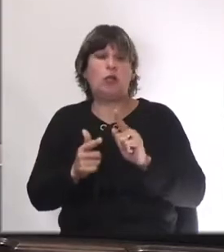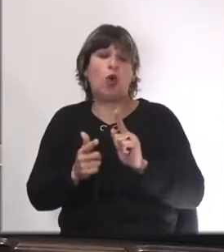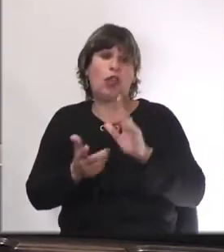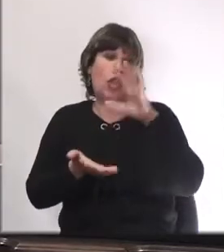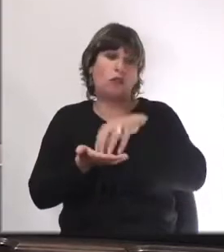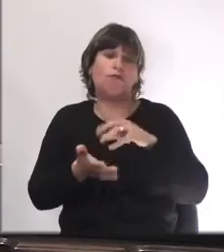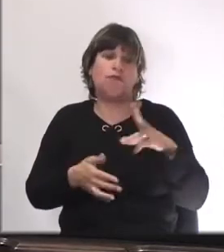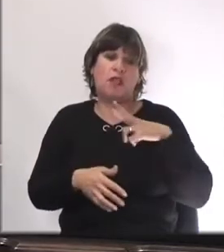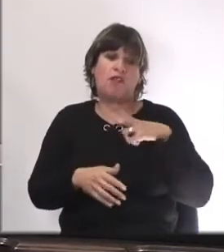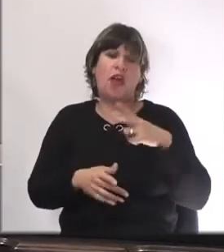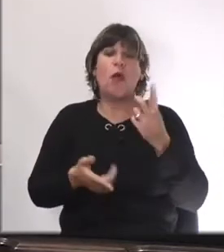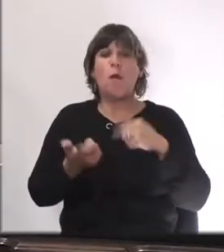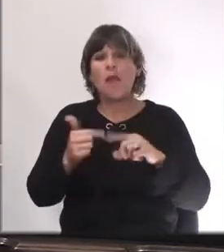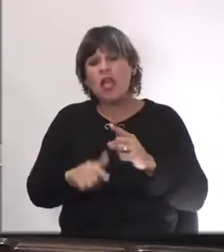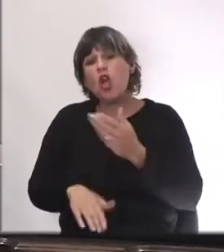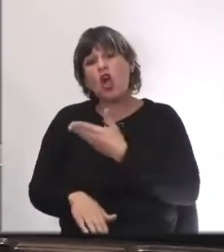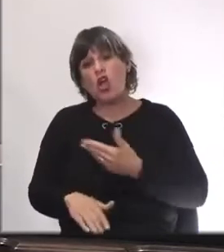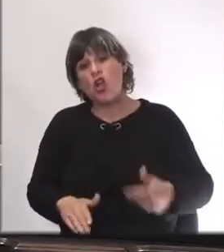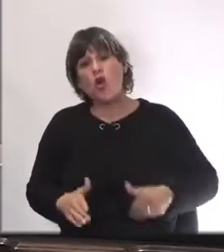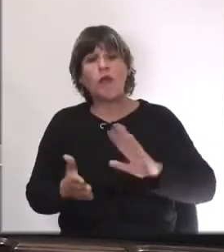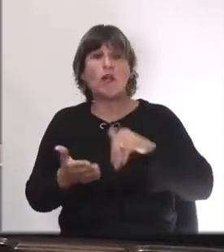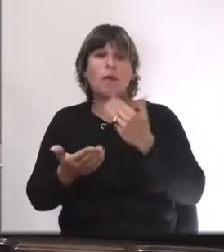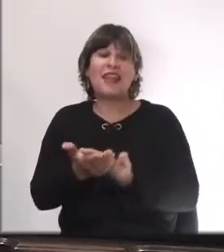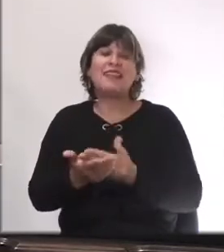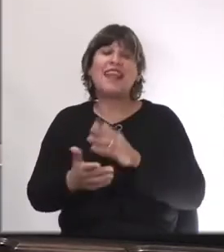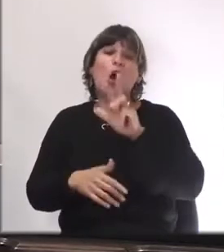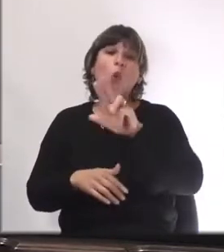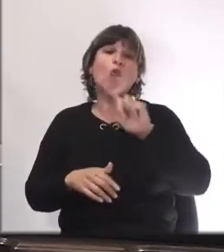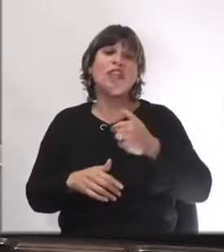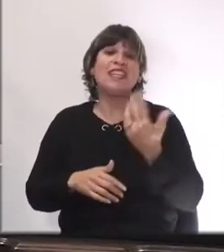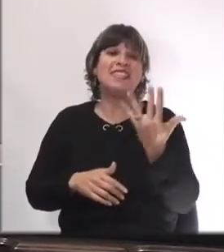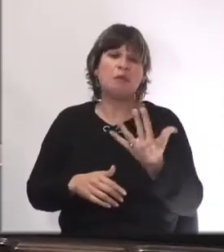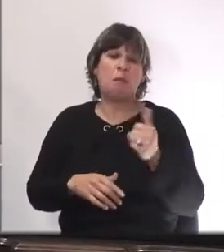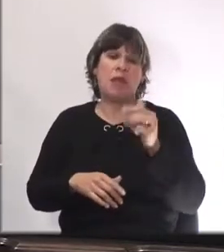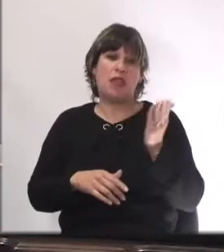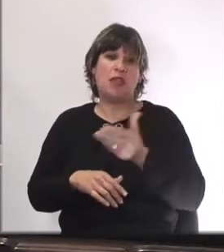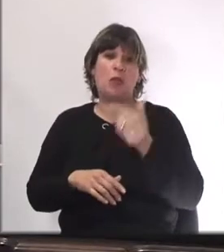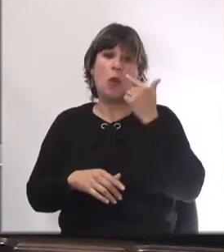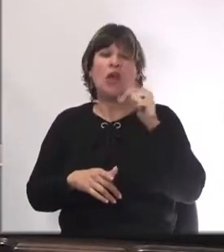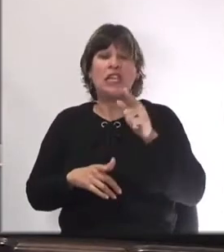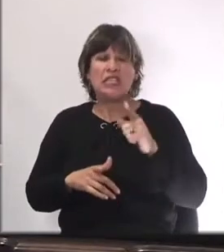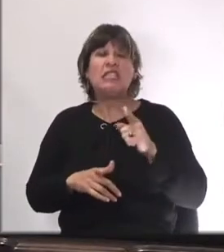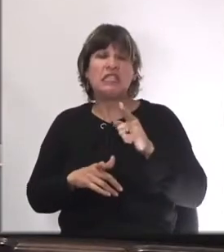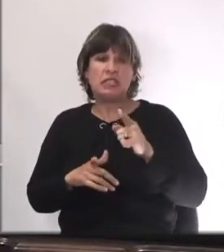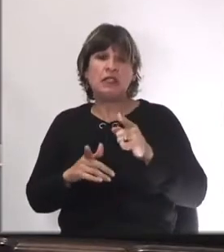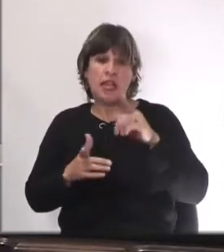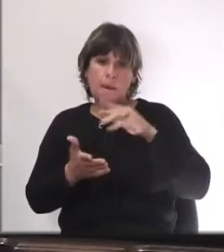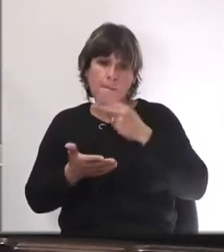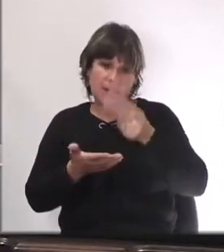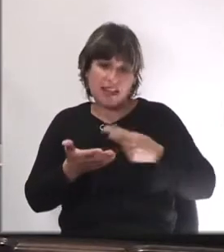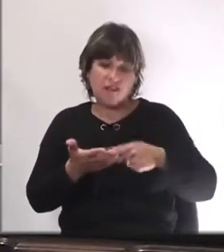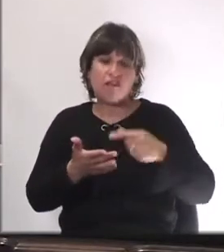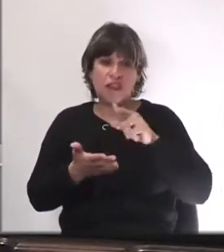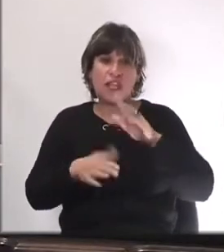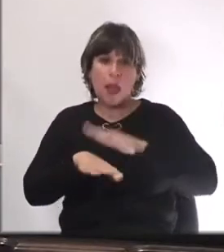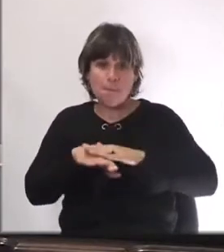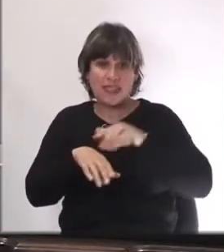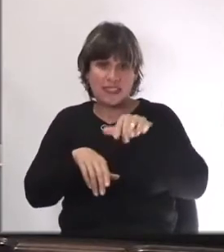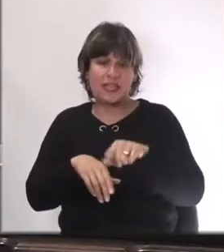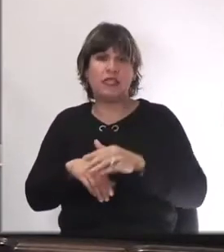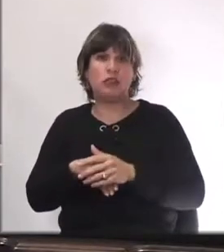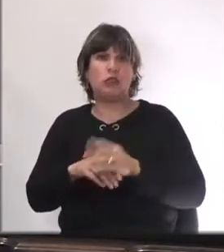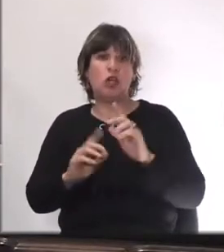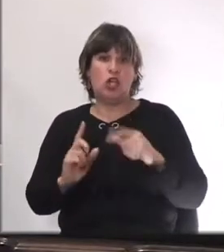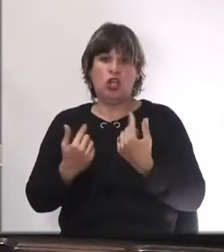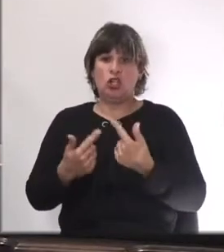embargo, el gobierno plantea un 3,5% y hace sus proyecciones en base a eso. Y aún en la situación no vamos a